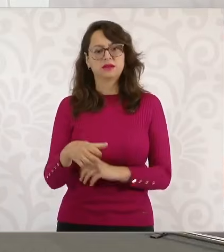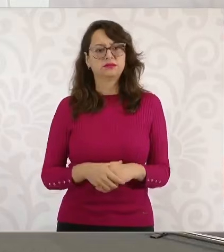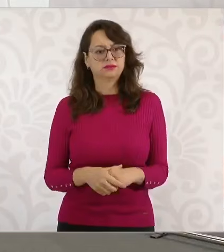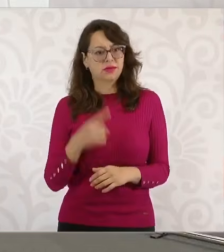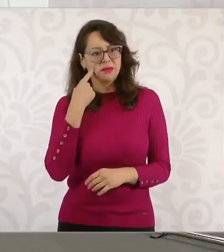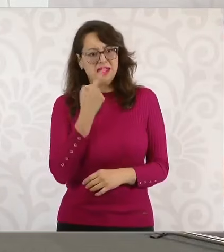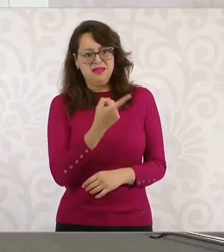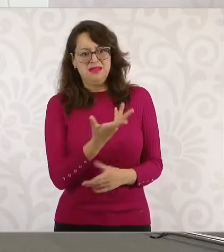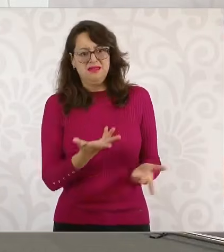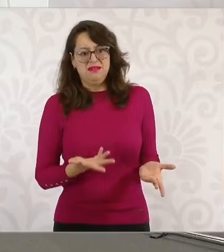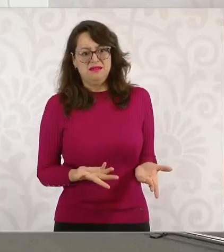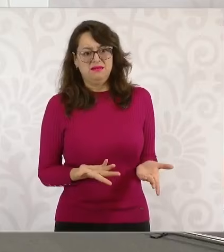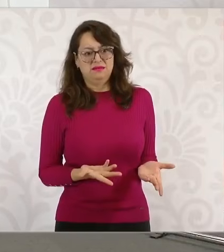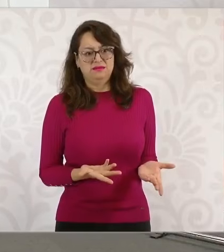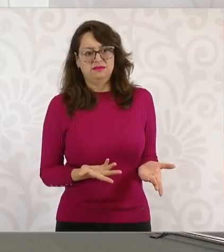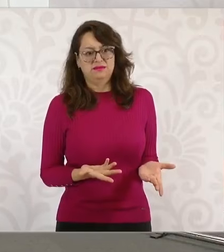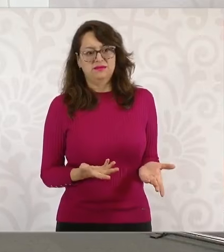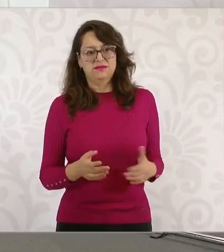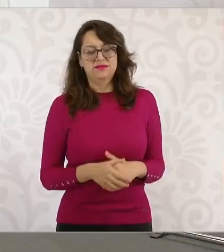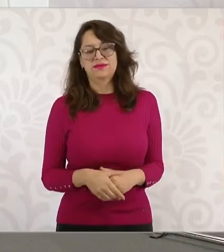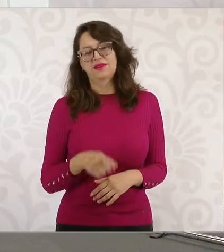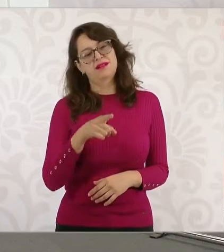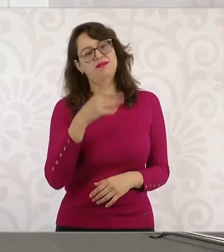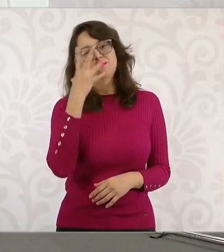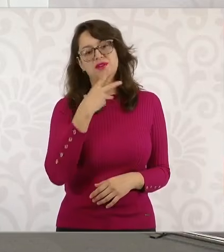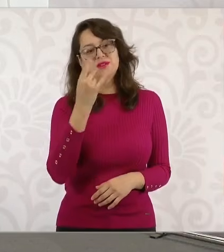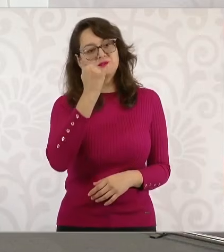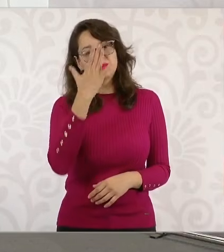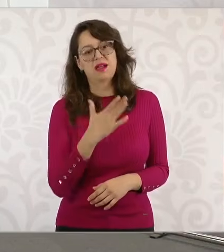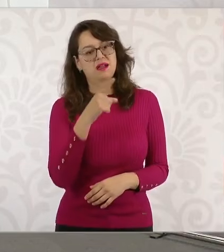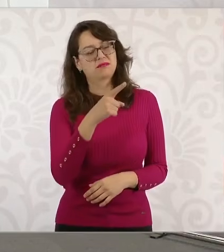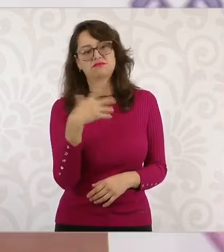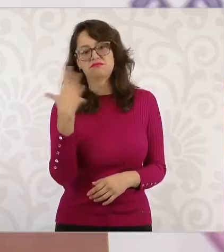Vean nada más esto. No, bueno, esa imagen es muy bonita.